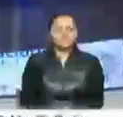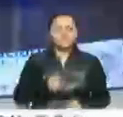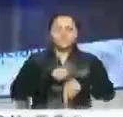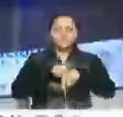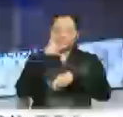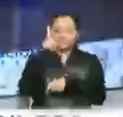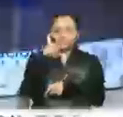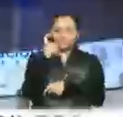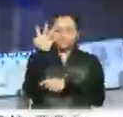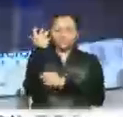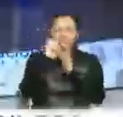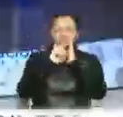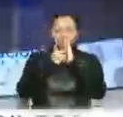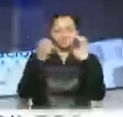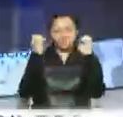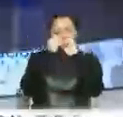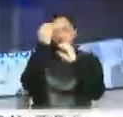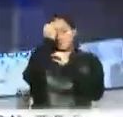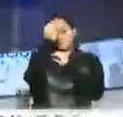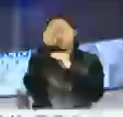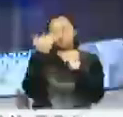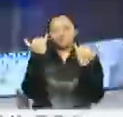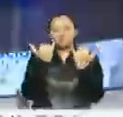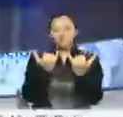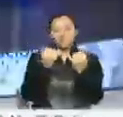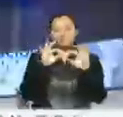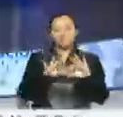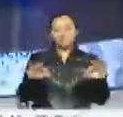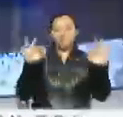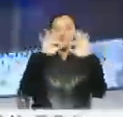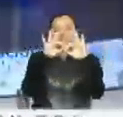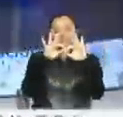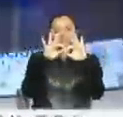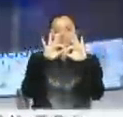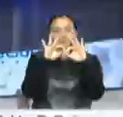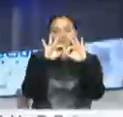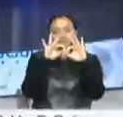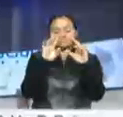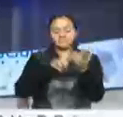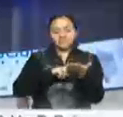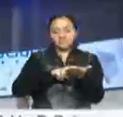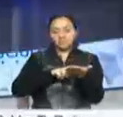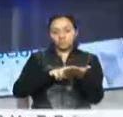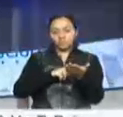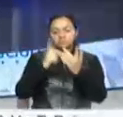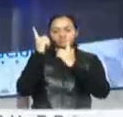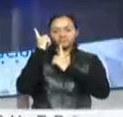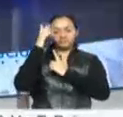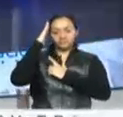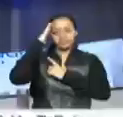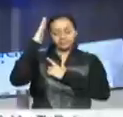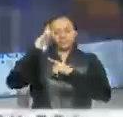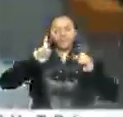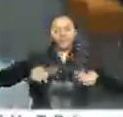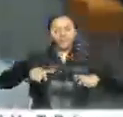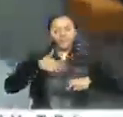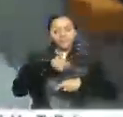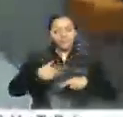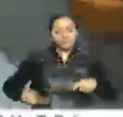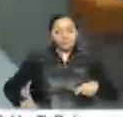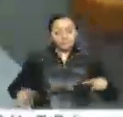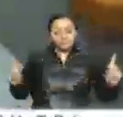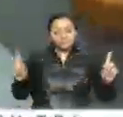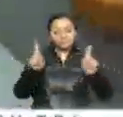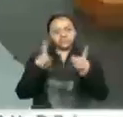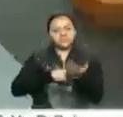Trece horas con 15 minutos. Seguimos informando. Una importante reunión mantuvo el alto mando militar con el presidente electo Lenín Moreno.